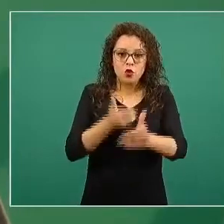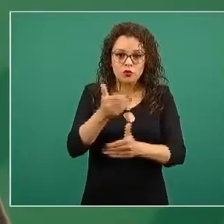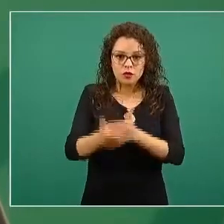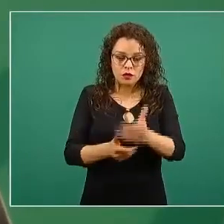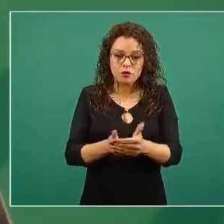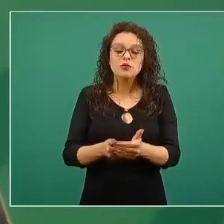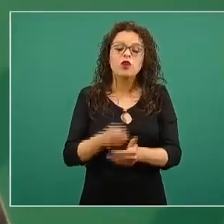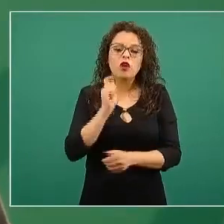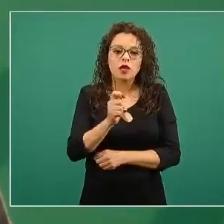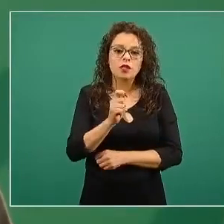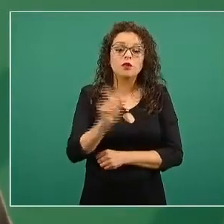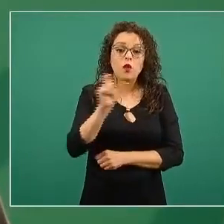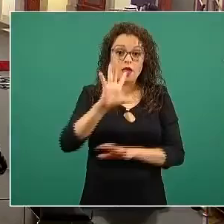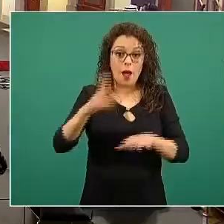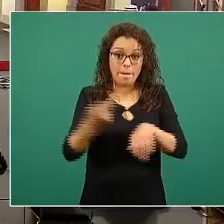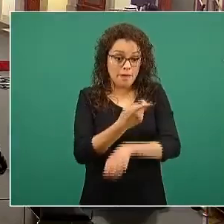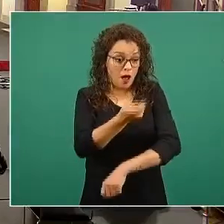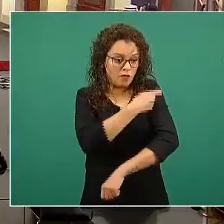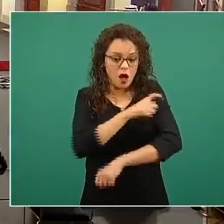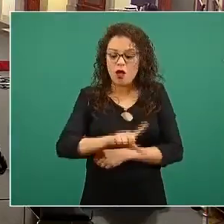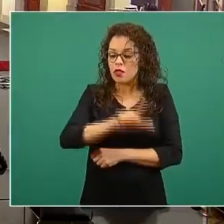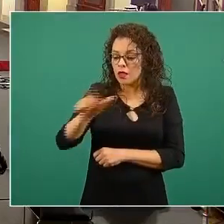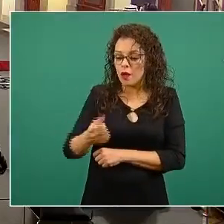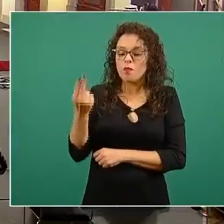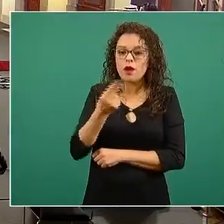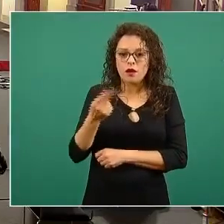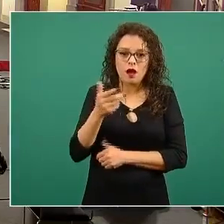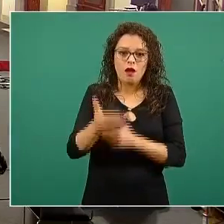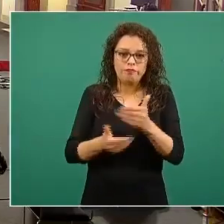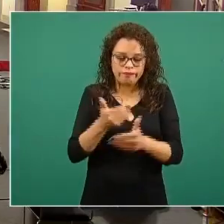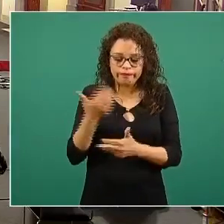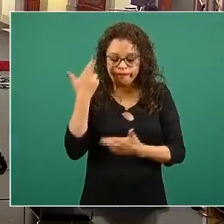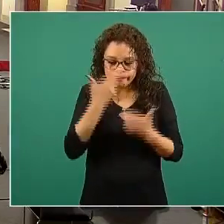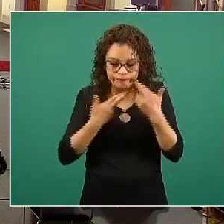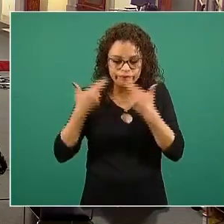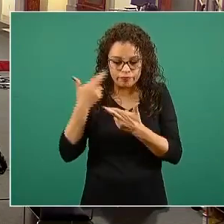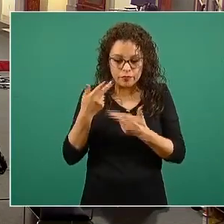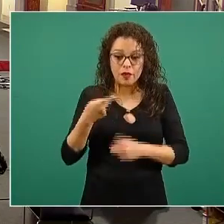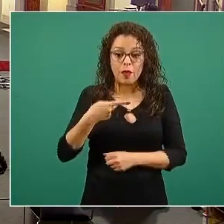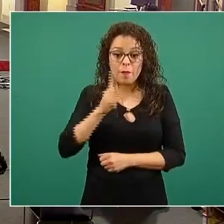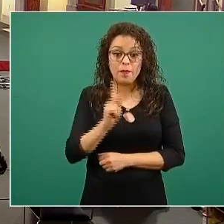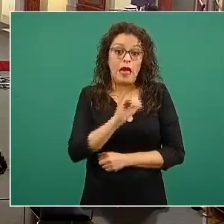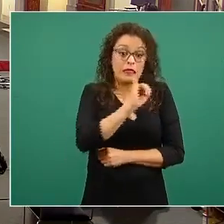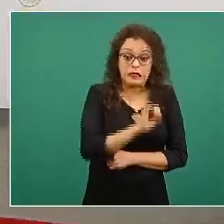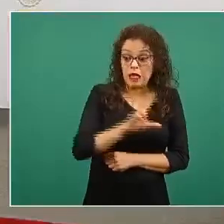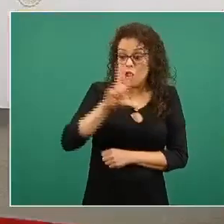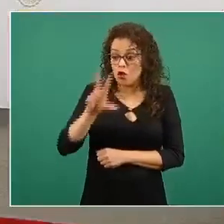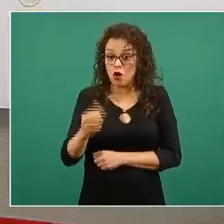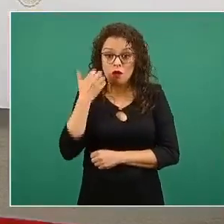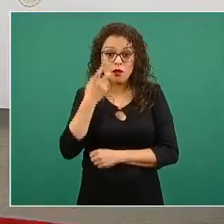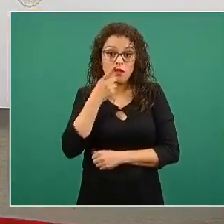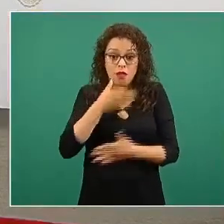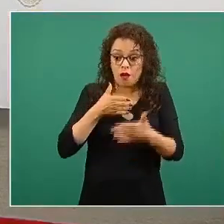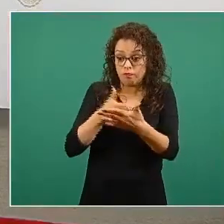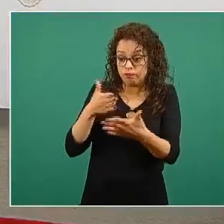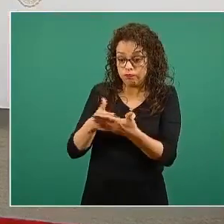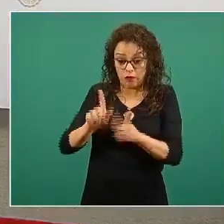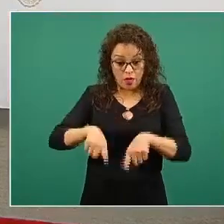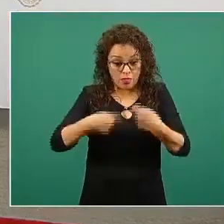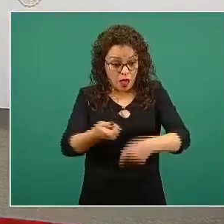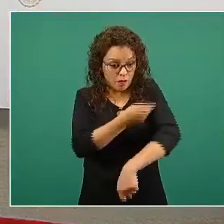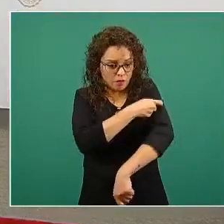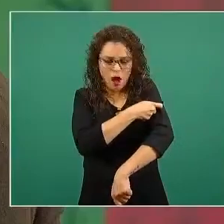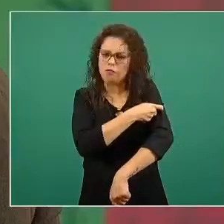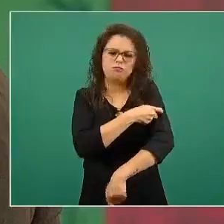la vacunación, pero no es porque sea un requisito o que el decir sí o decir no limite el acceso a la